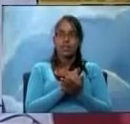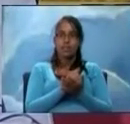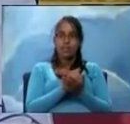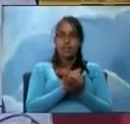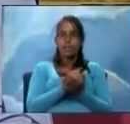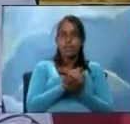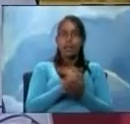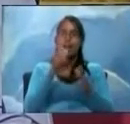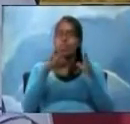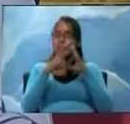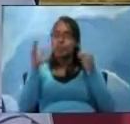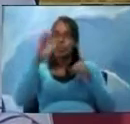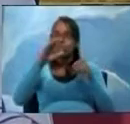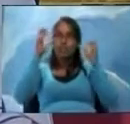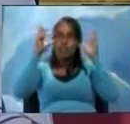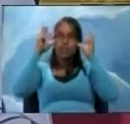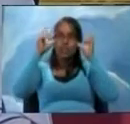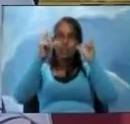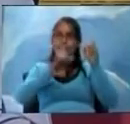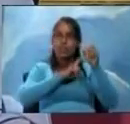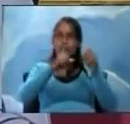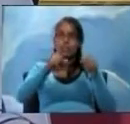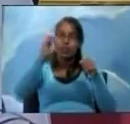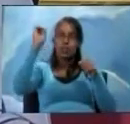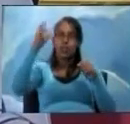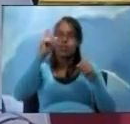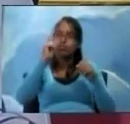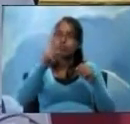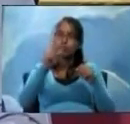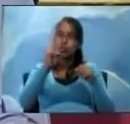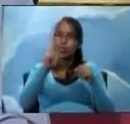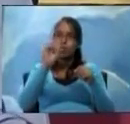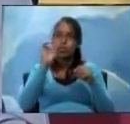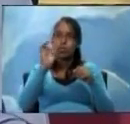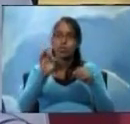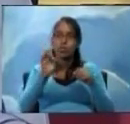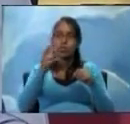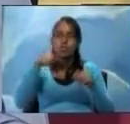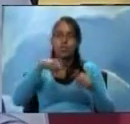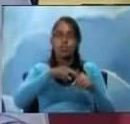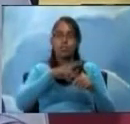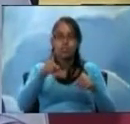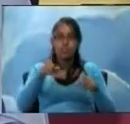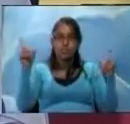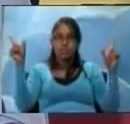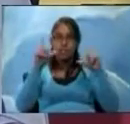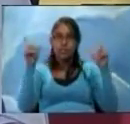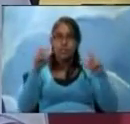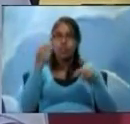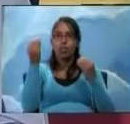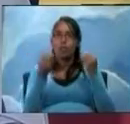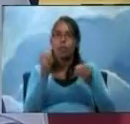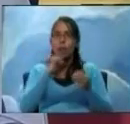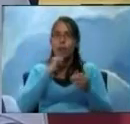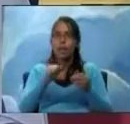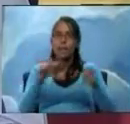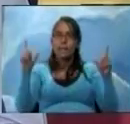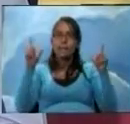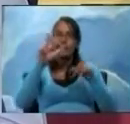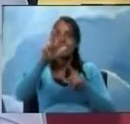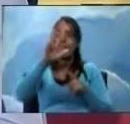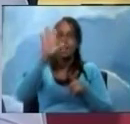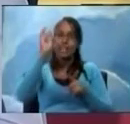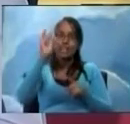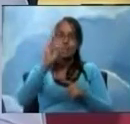Bendiga a todos los que nos están escuchando a través de Luz 102.1 y de nuestra emisora como es el